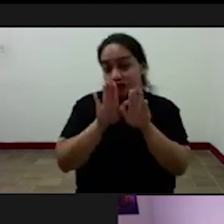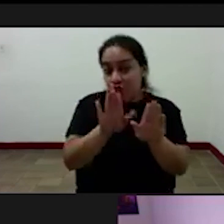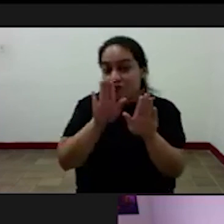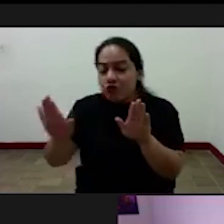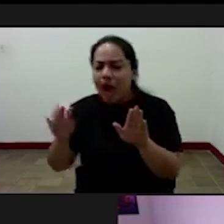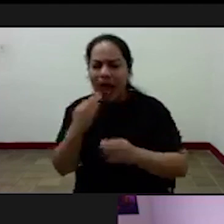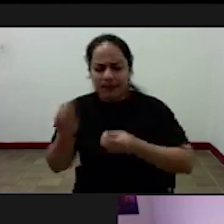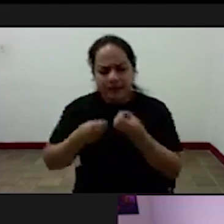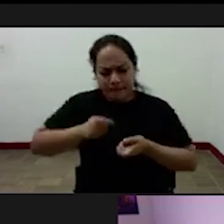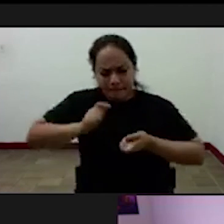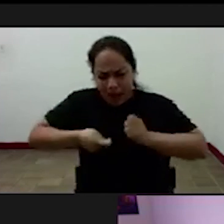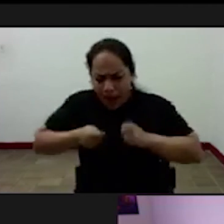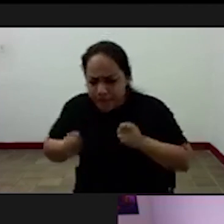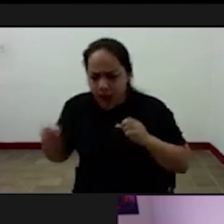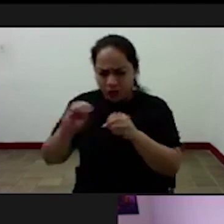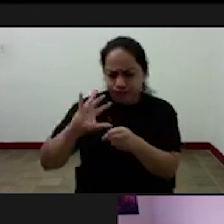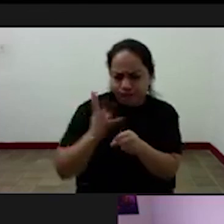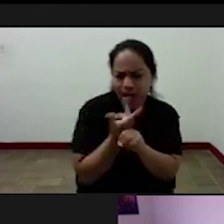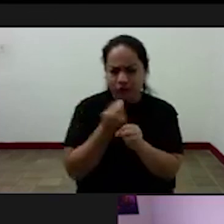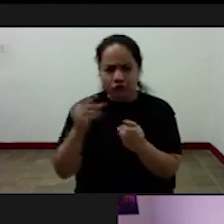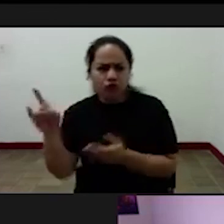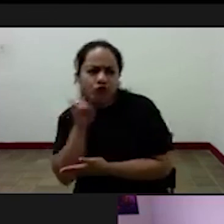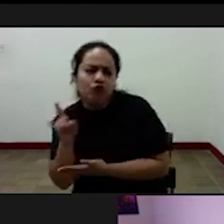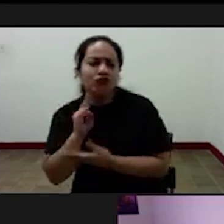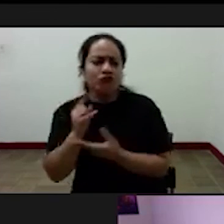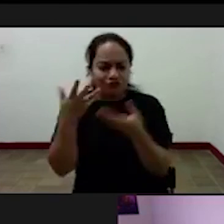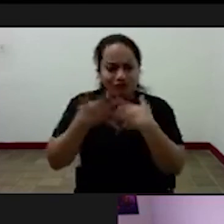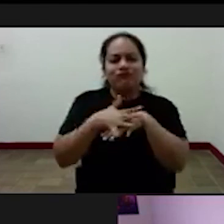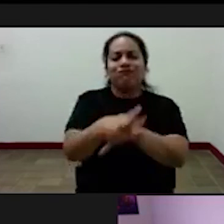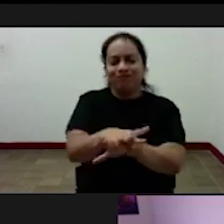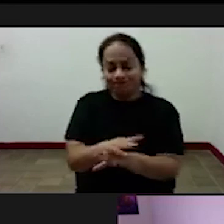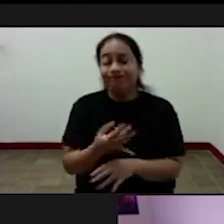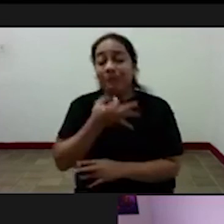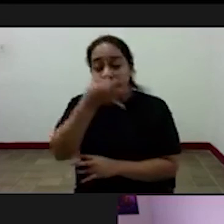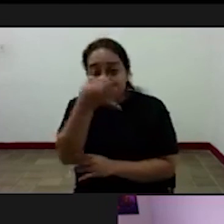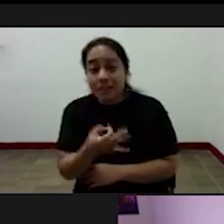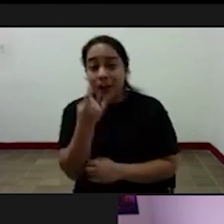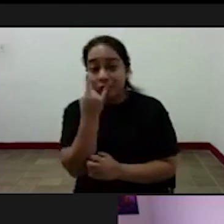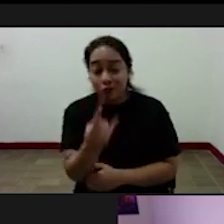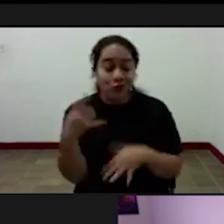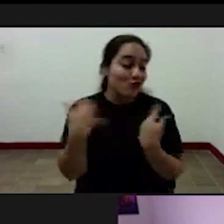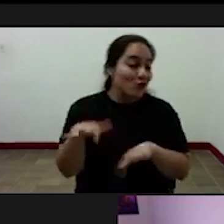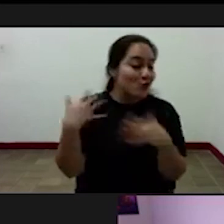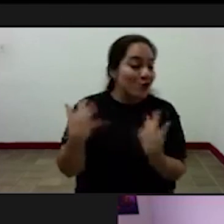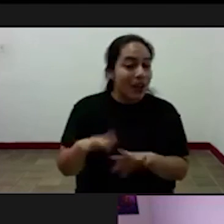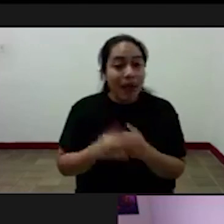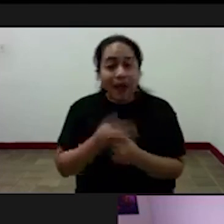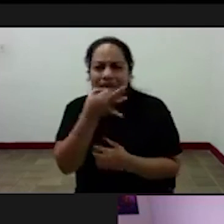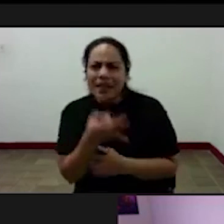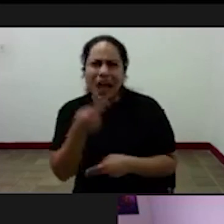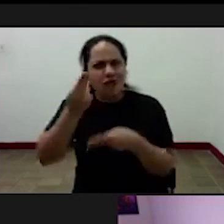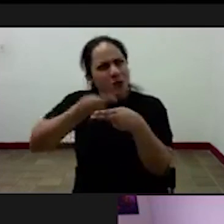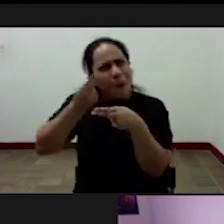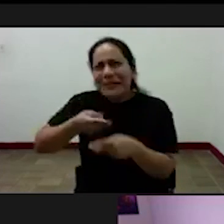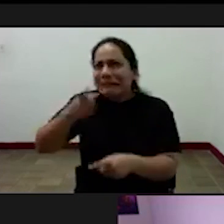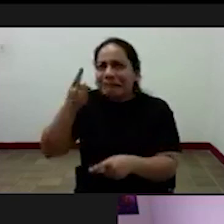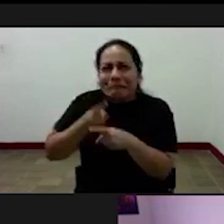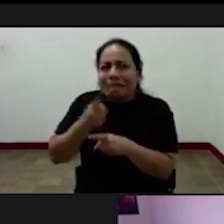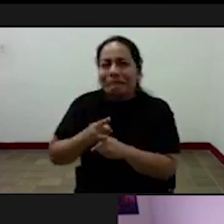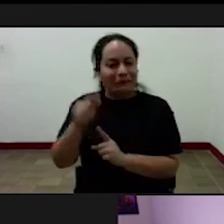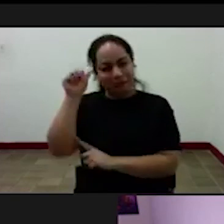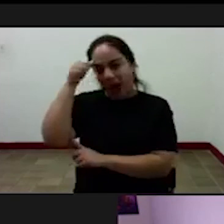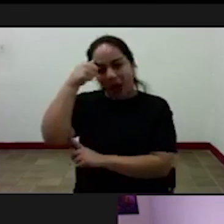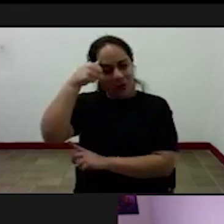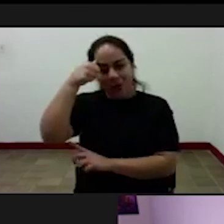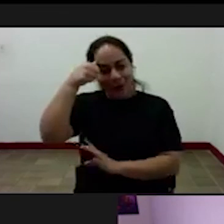están produciendo arte con sonidos. Es muy interesante. Ahora, pues no recuerdo nombres exactos, pero